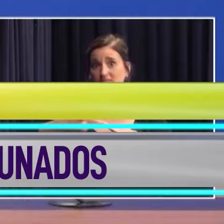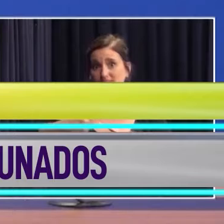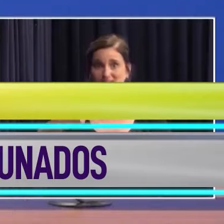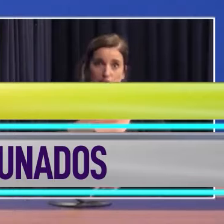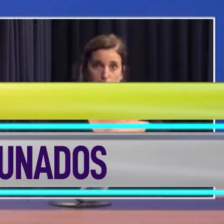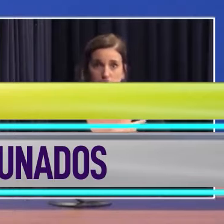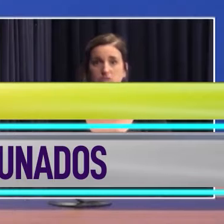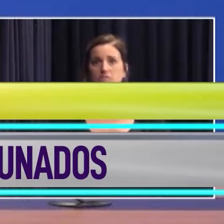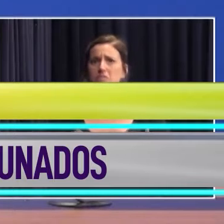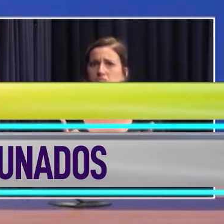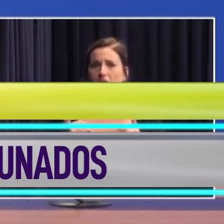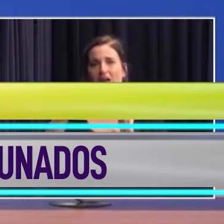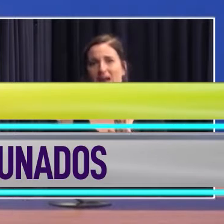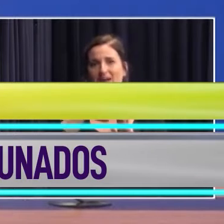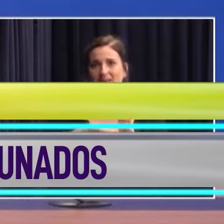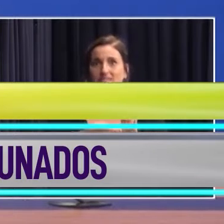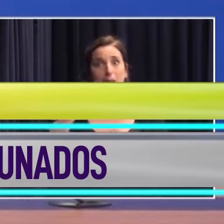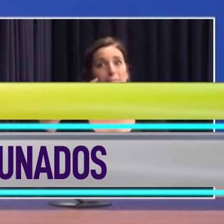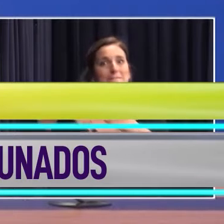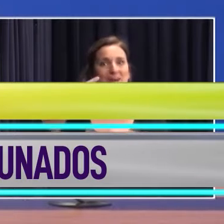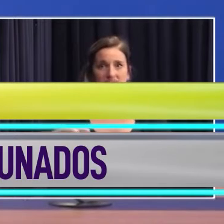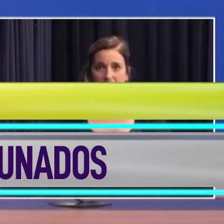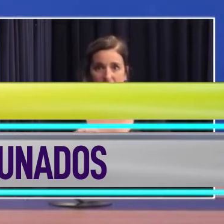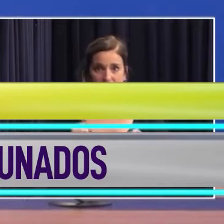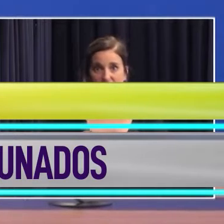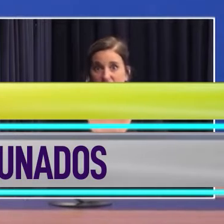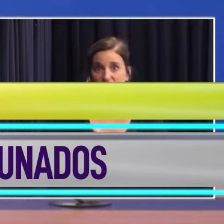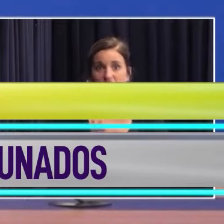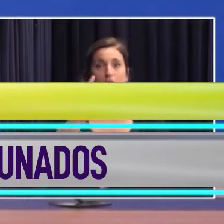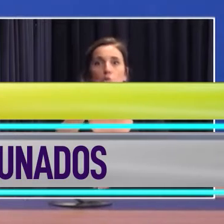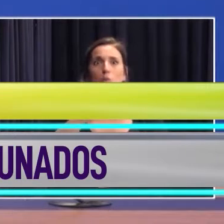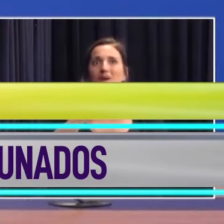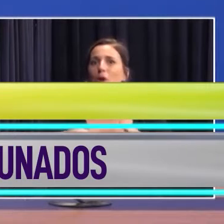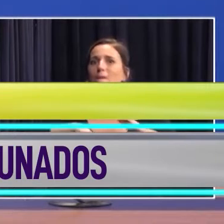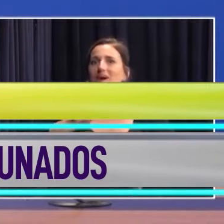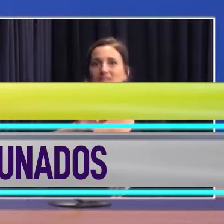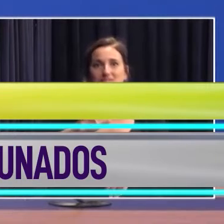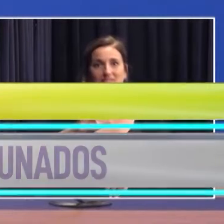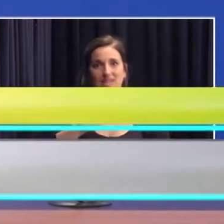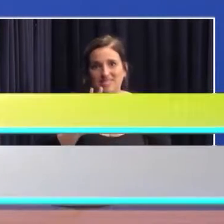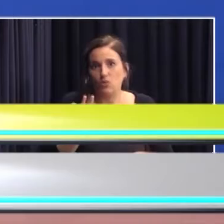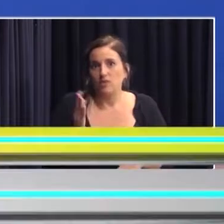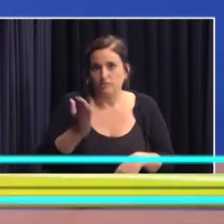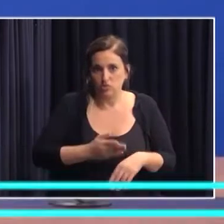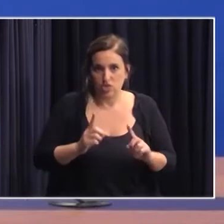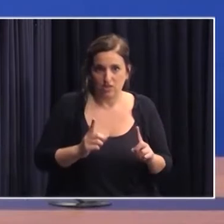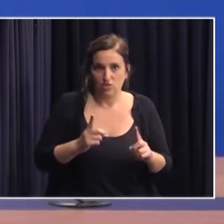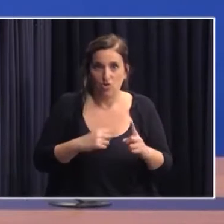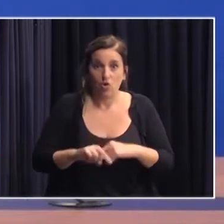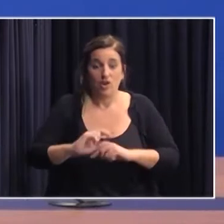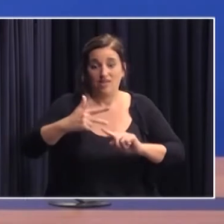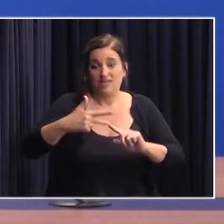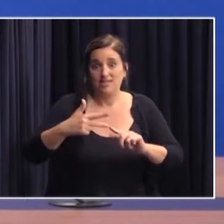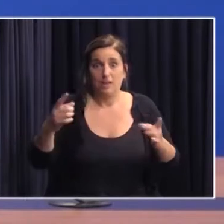con las agendas que se estarían dando al día de mañana llegaríamos a más de la mitad con la